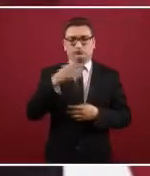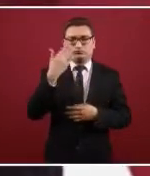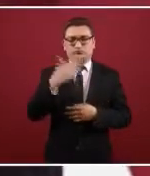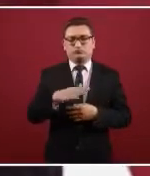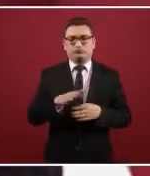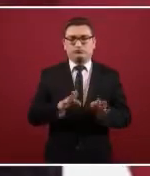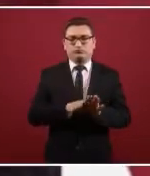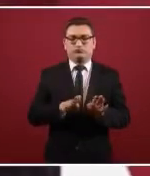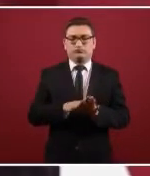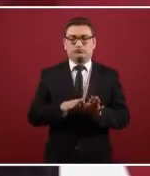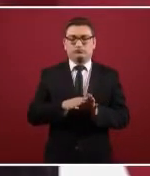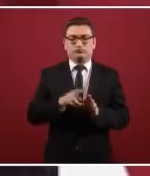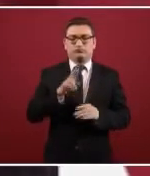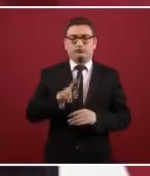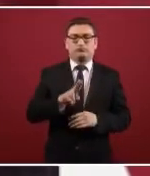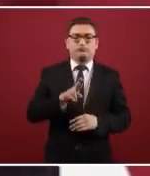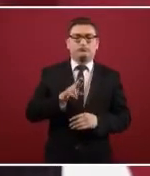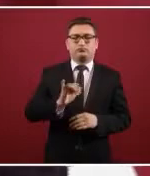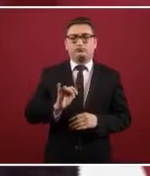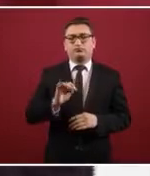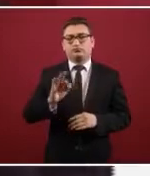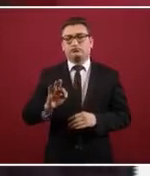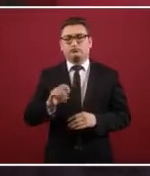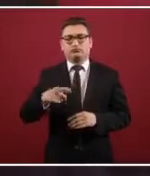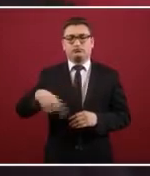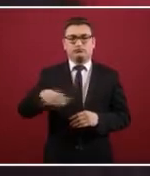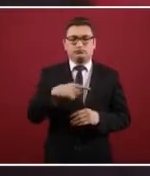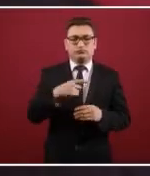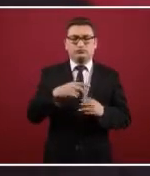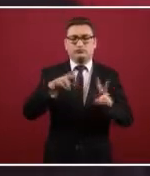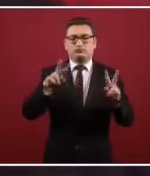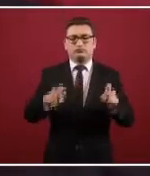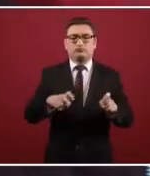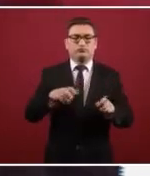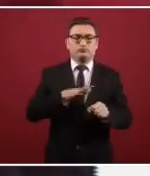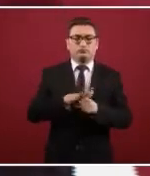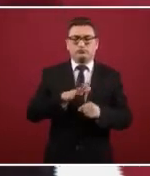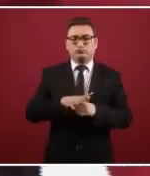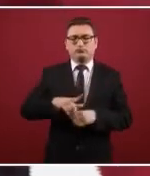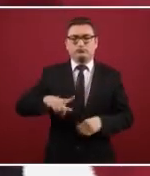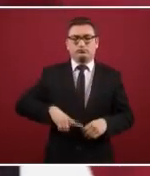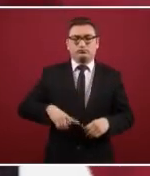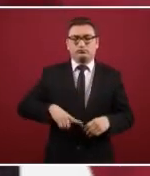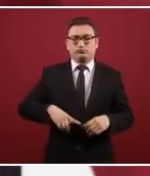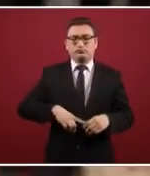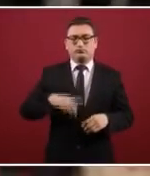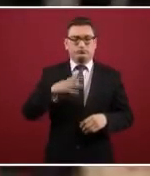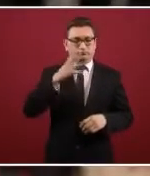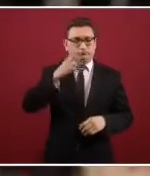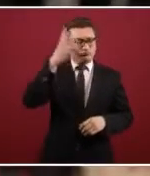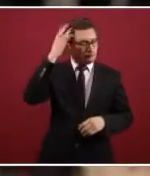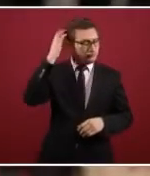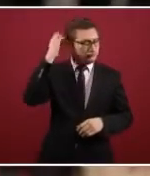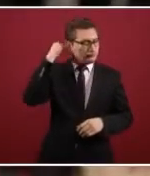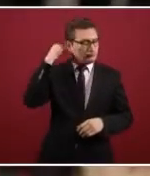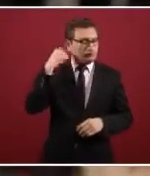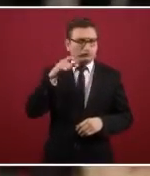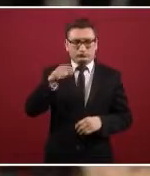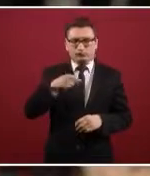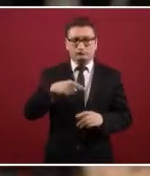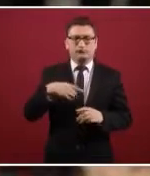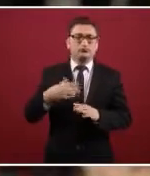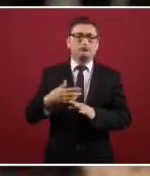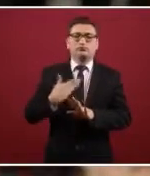de Inteligencia Financiera respecto a una investigación en el gobierno de Morelos, concretamente